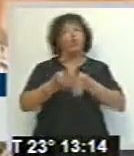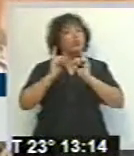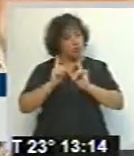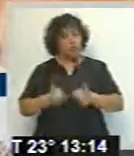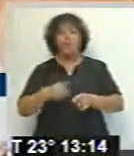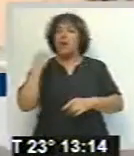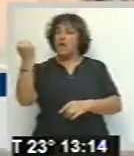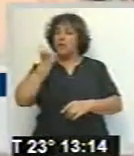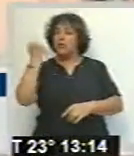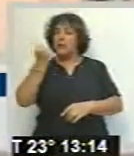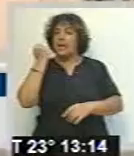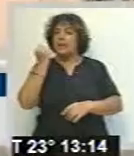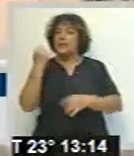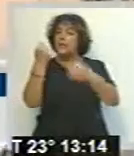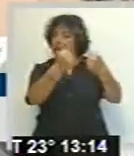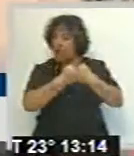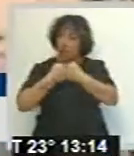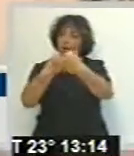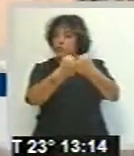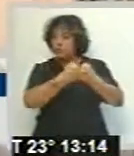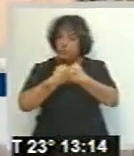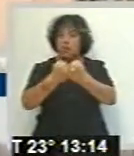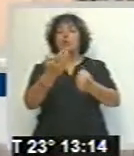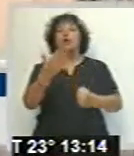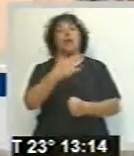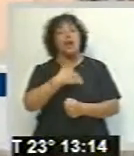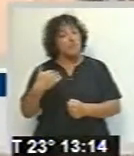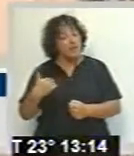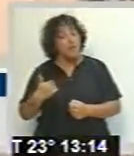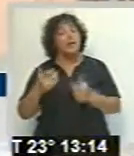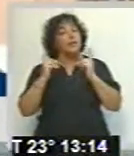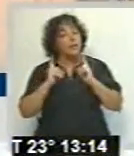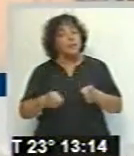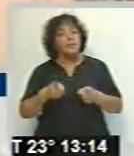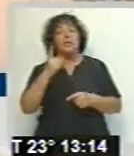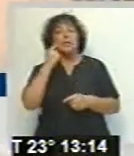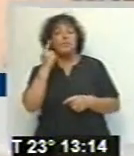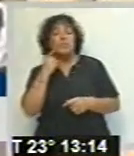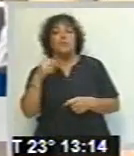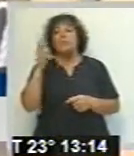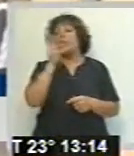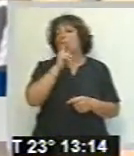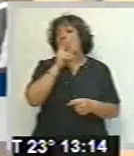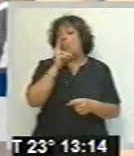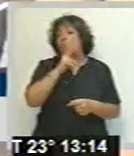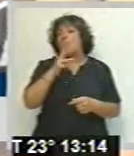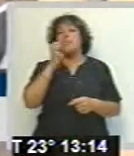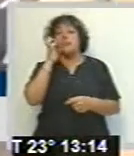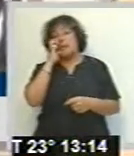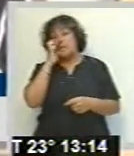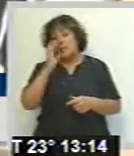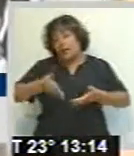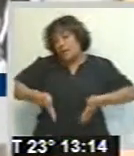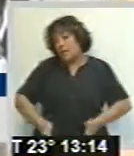la importancia del consentimiento de la madre y del hombre o mujer que va a ser el padre del recién